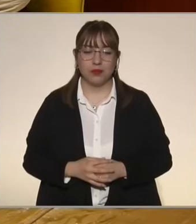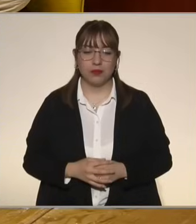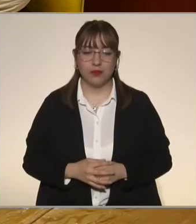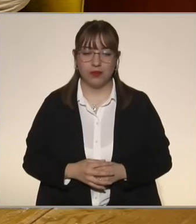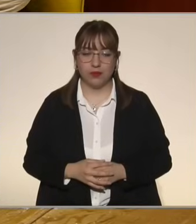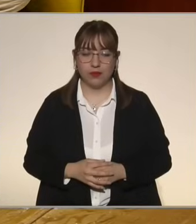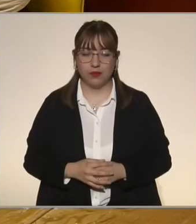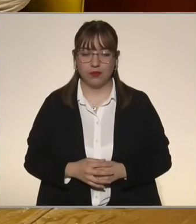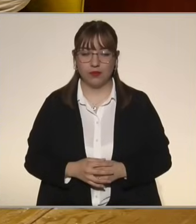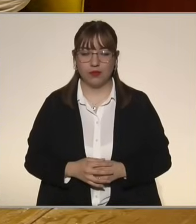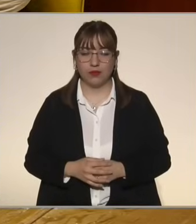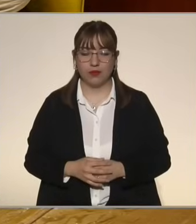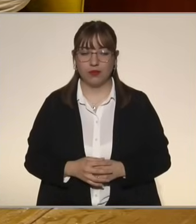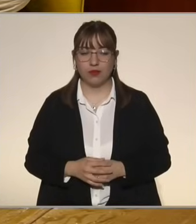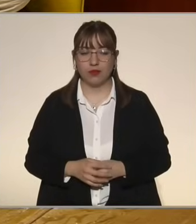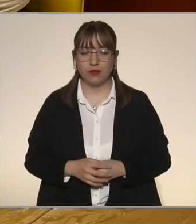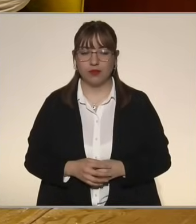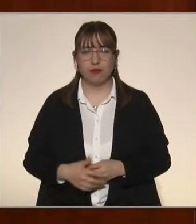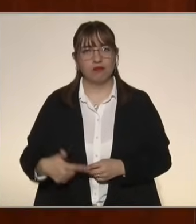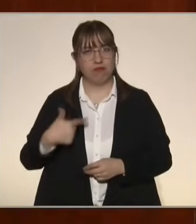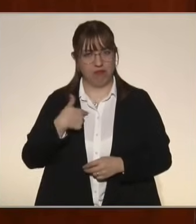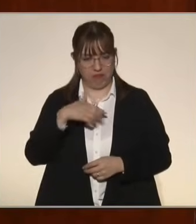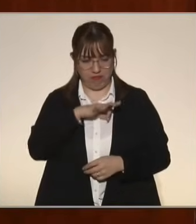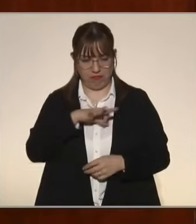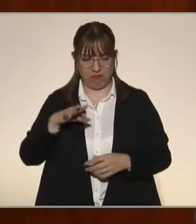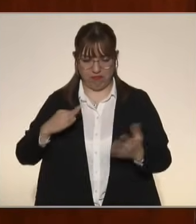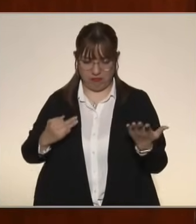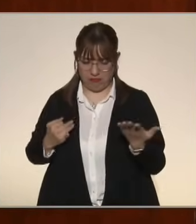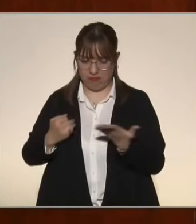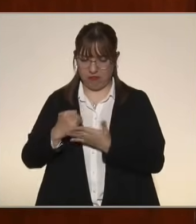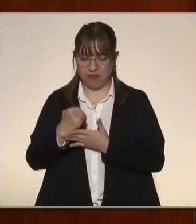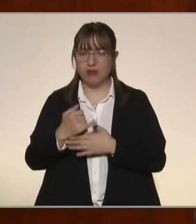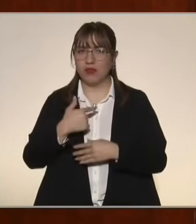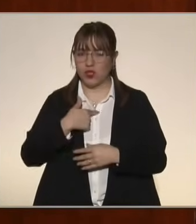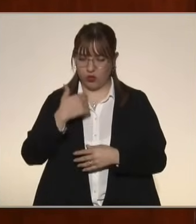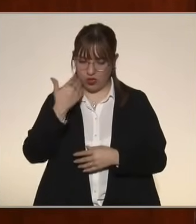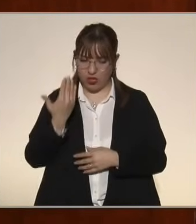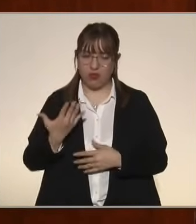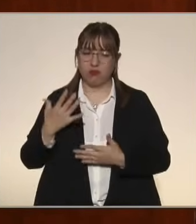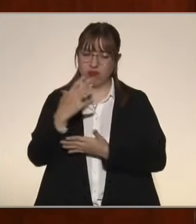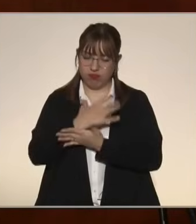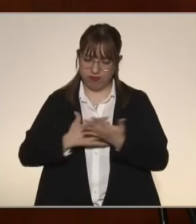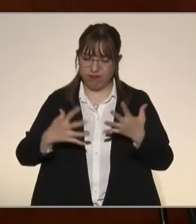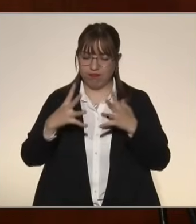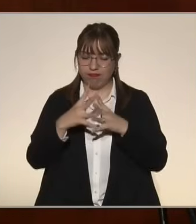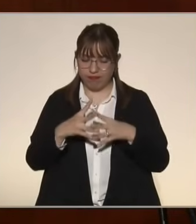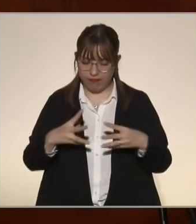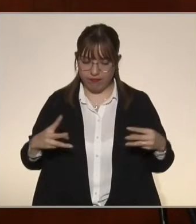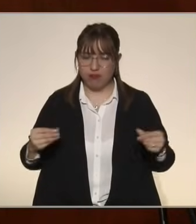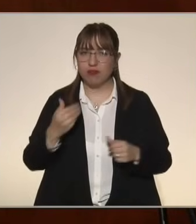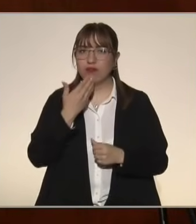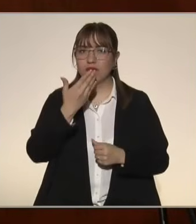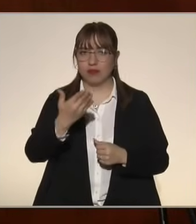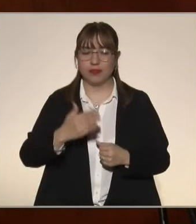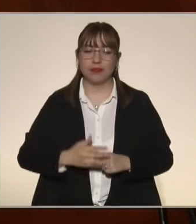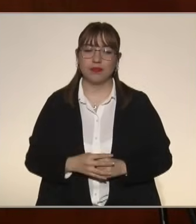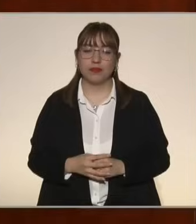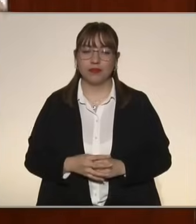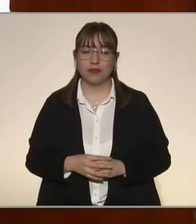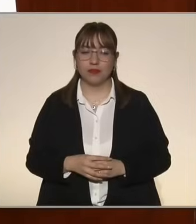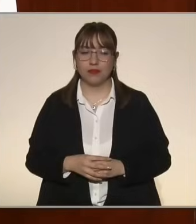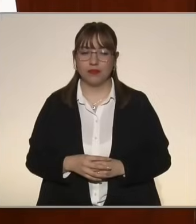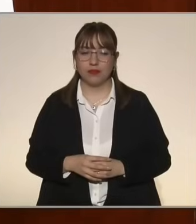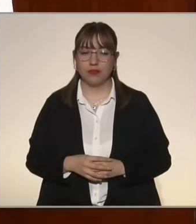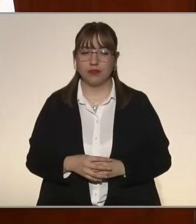capacidad de decidir que quiero sanar. ¿Sí? Entonces, no